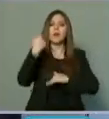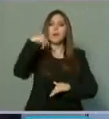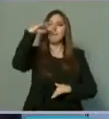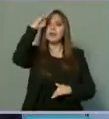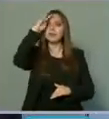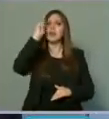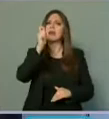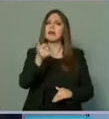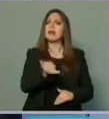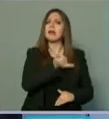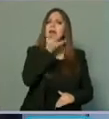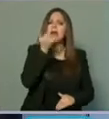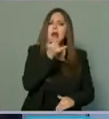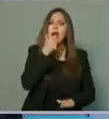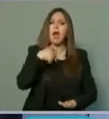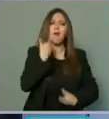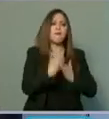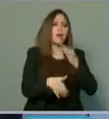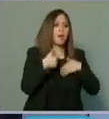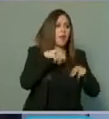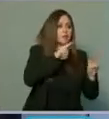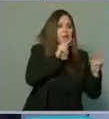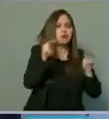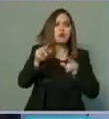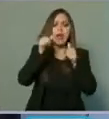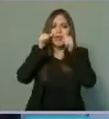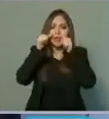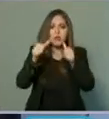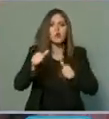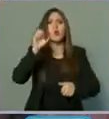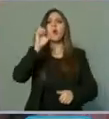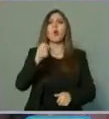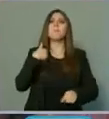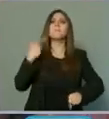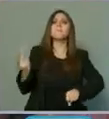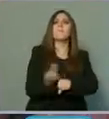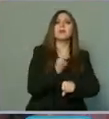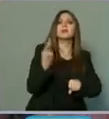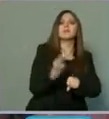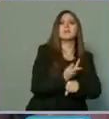es porque no prestamos atención, porque ya hemos pasado por esas situaciones y no hemos